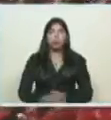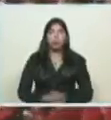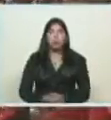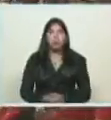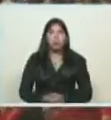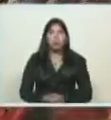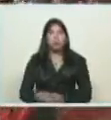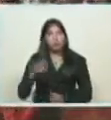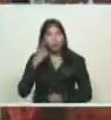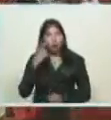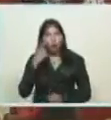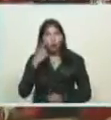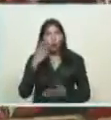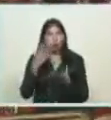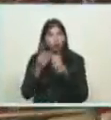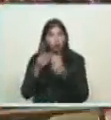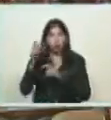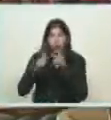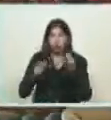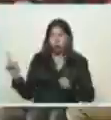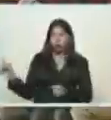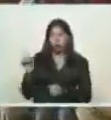las intervenciones